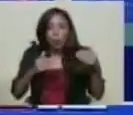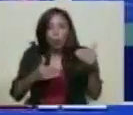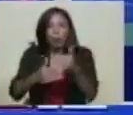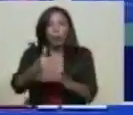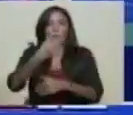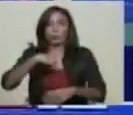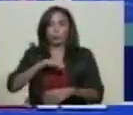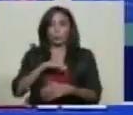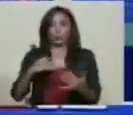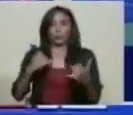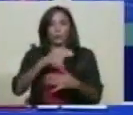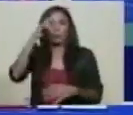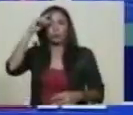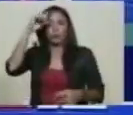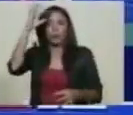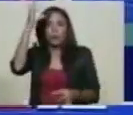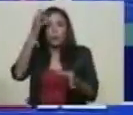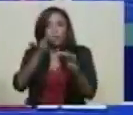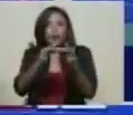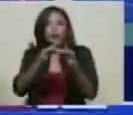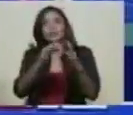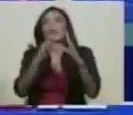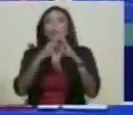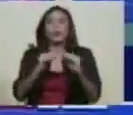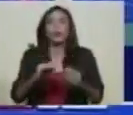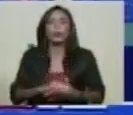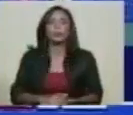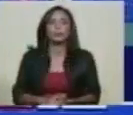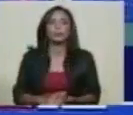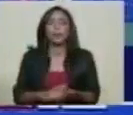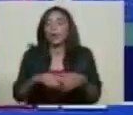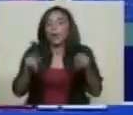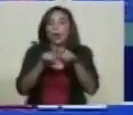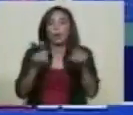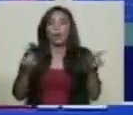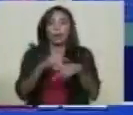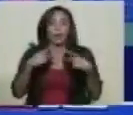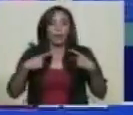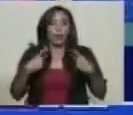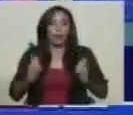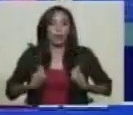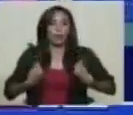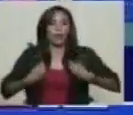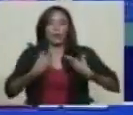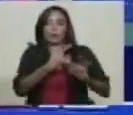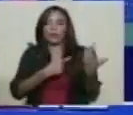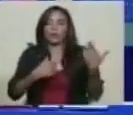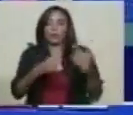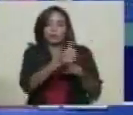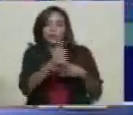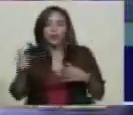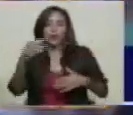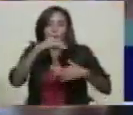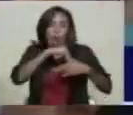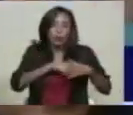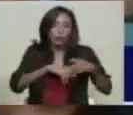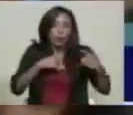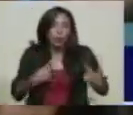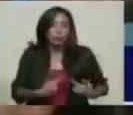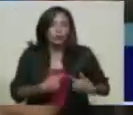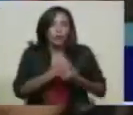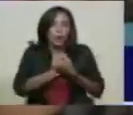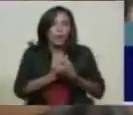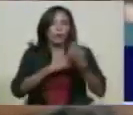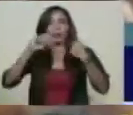nosotros, su legado, y de que él siga viviendo en la vida nuestra. Porque